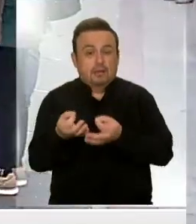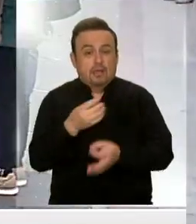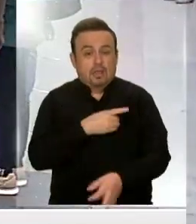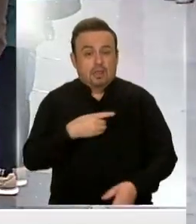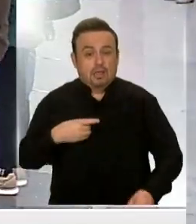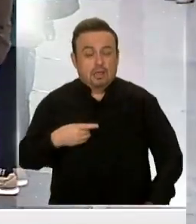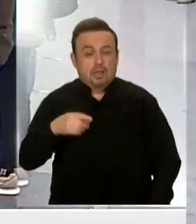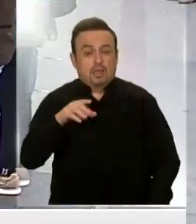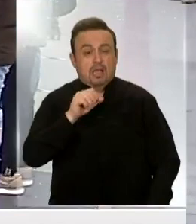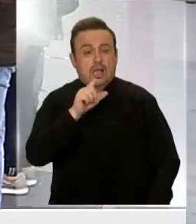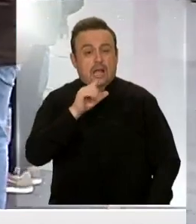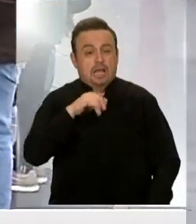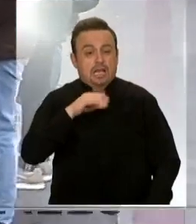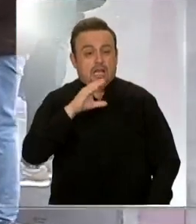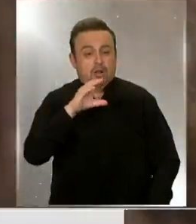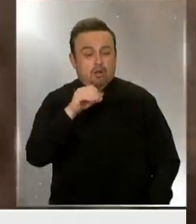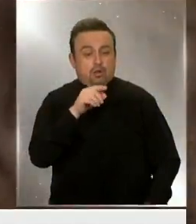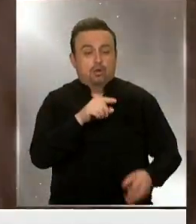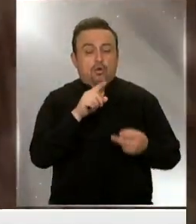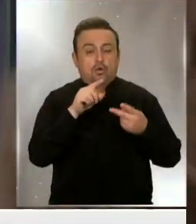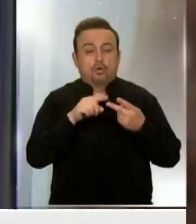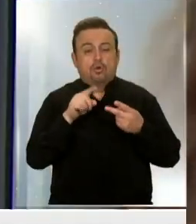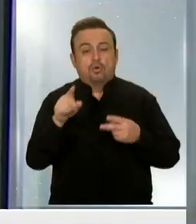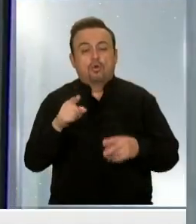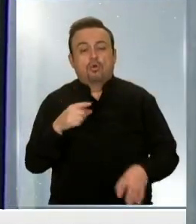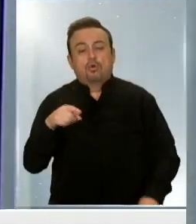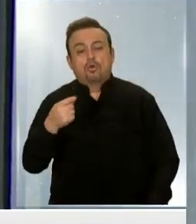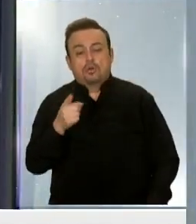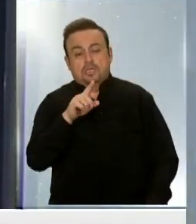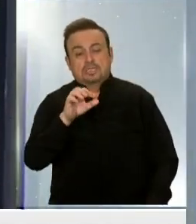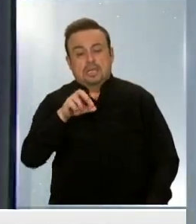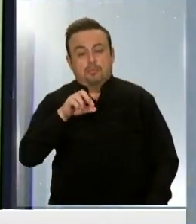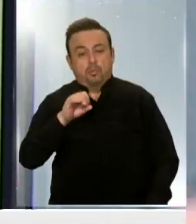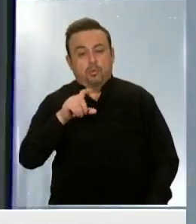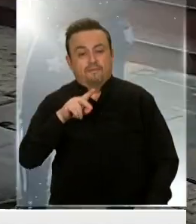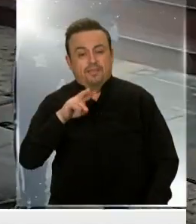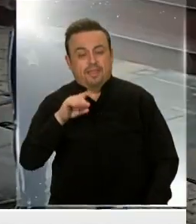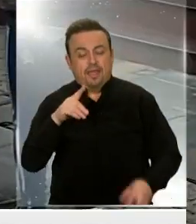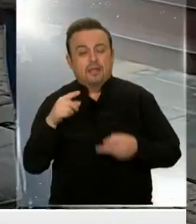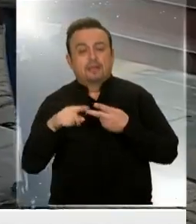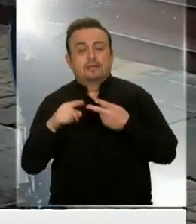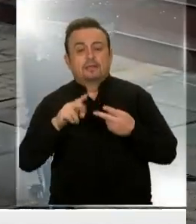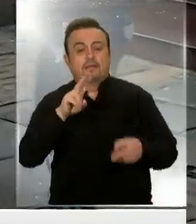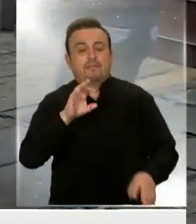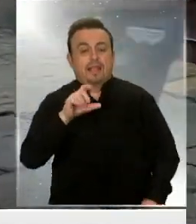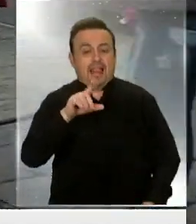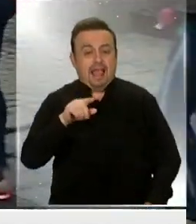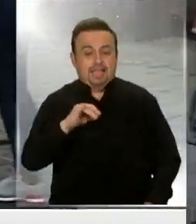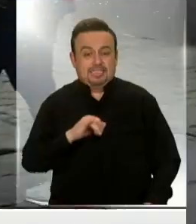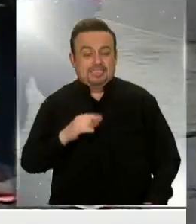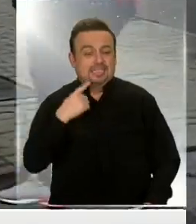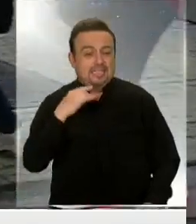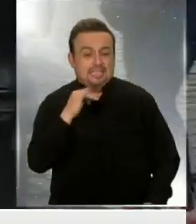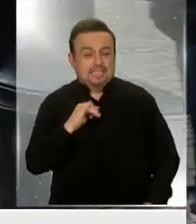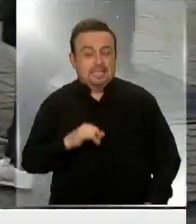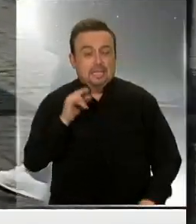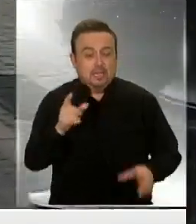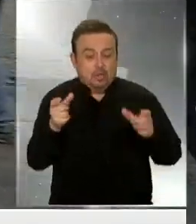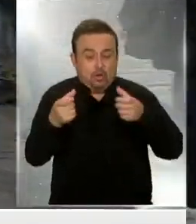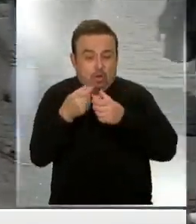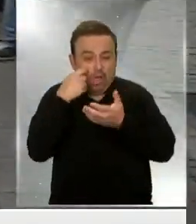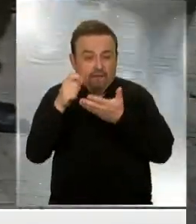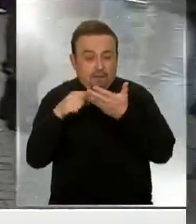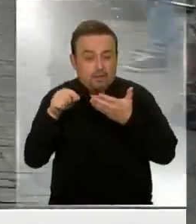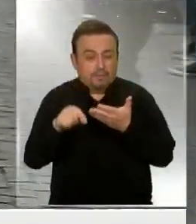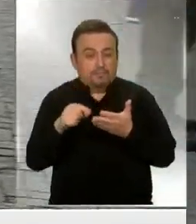diputado Alinco en conjunto con la diputada Alejandra Sepúlveda y Esteban Velázquez, que se va a estar evaluando en la Comisión de Constitución.